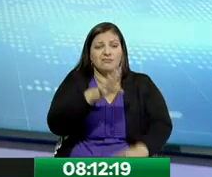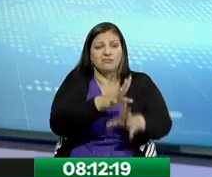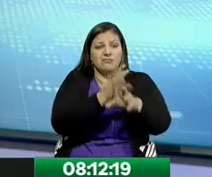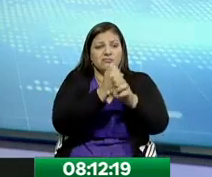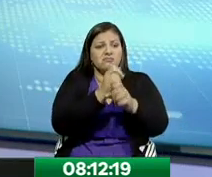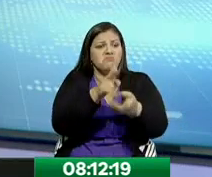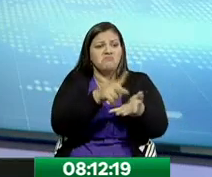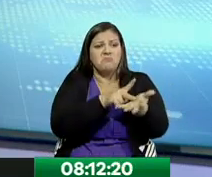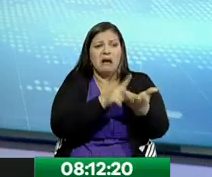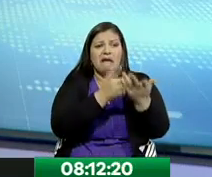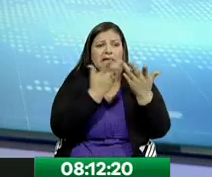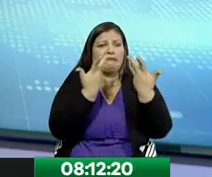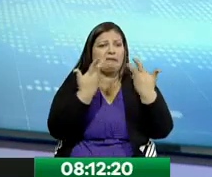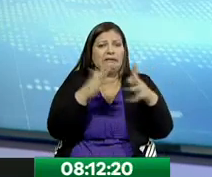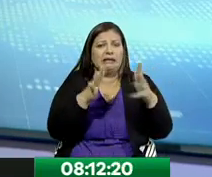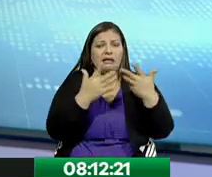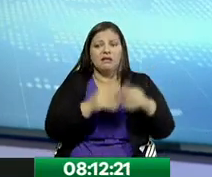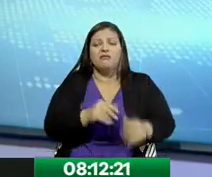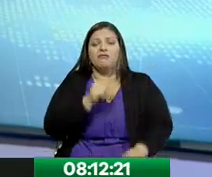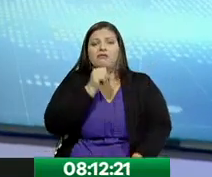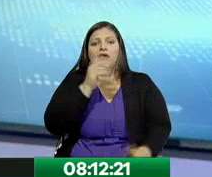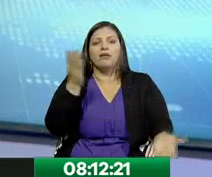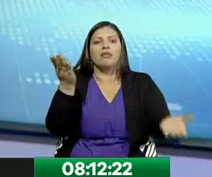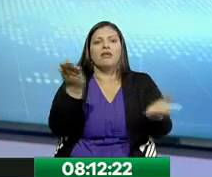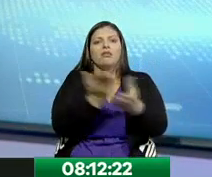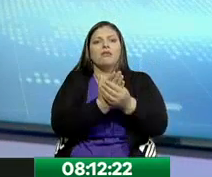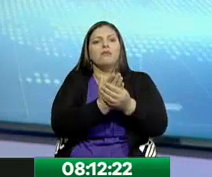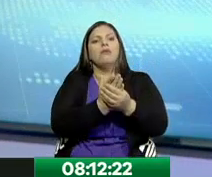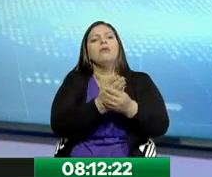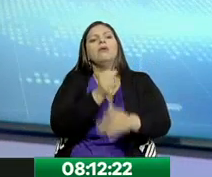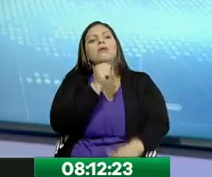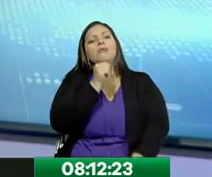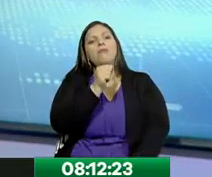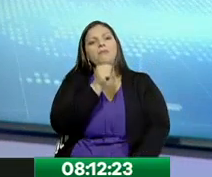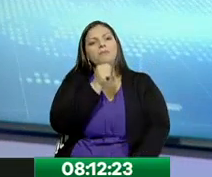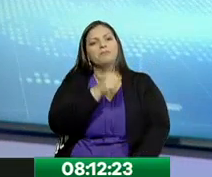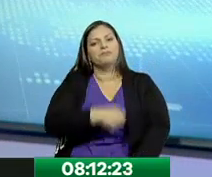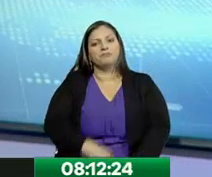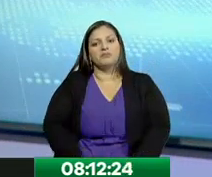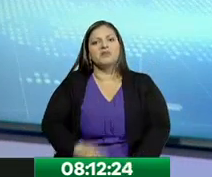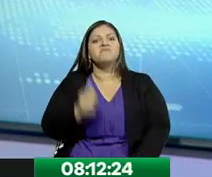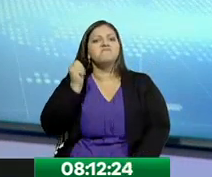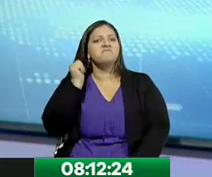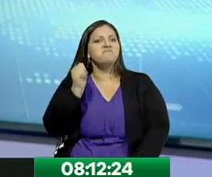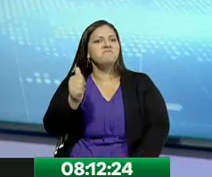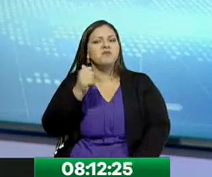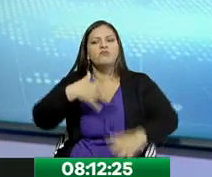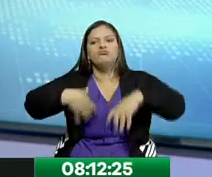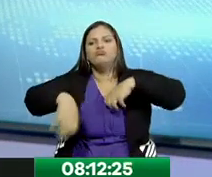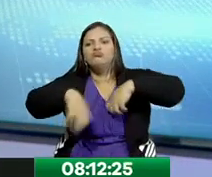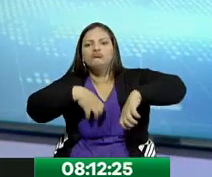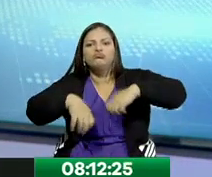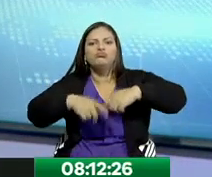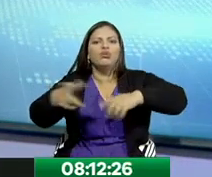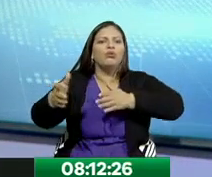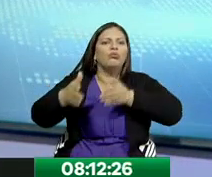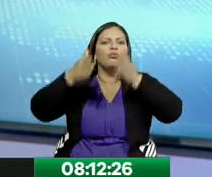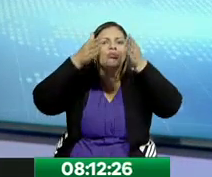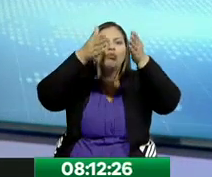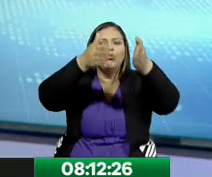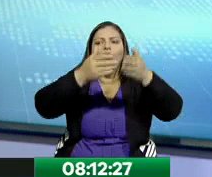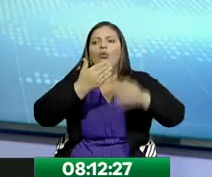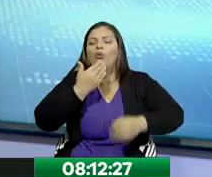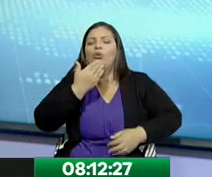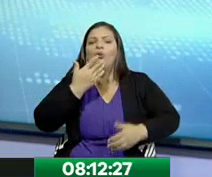les han entregado los documentos reglamentarios. Señalan que tuvieron que hacer gestiones